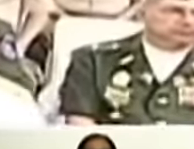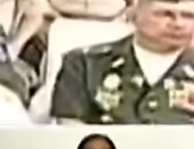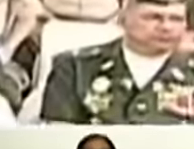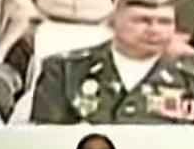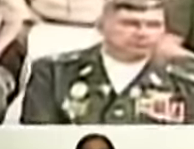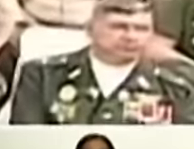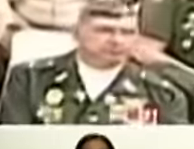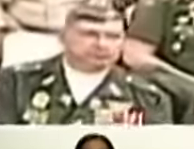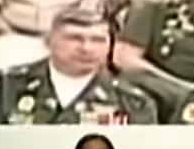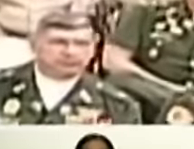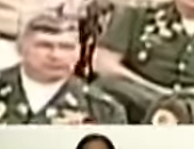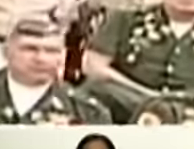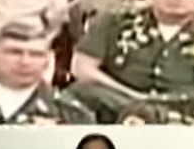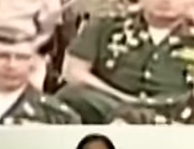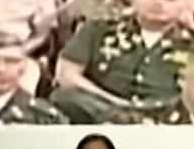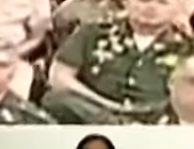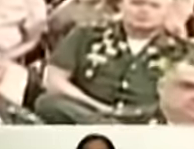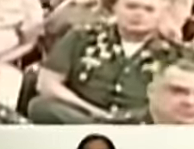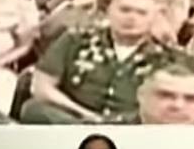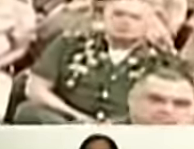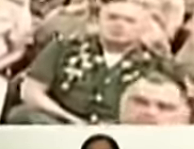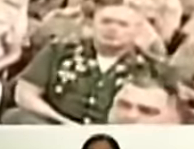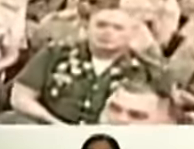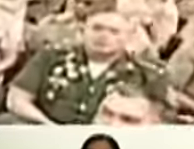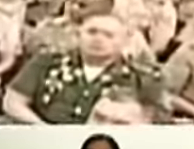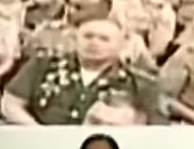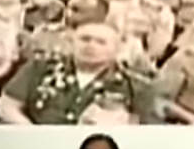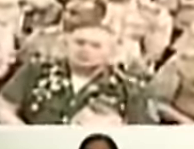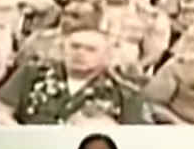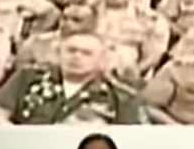Aquí tengo el mapa de 1810,